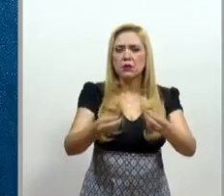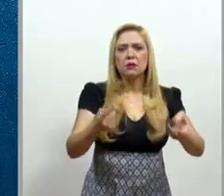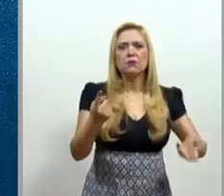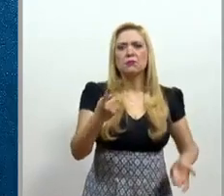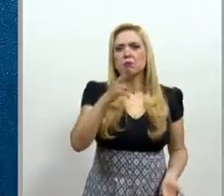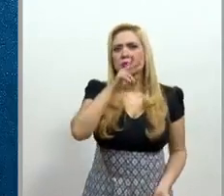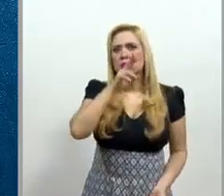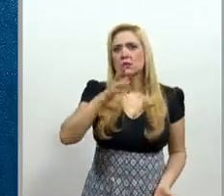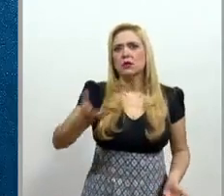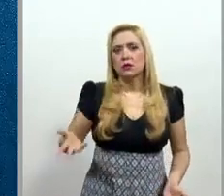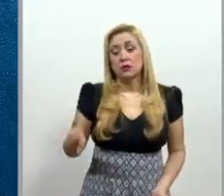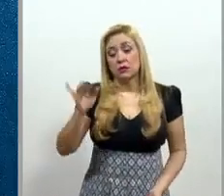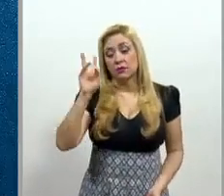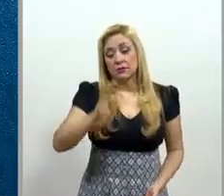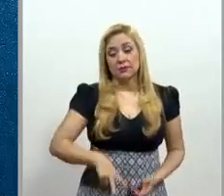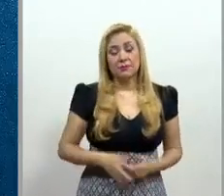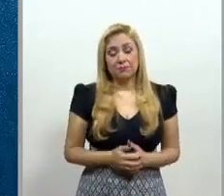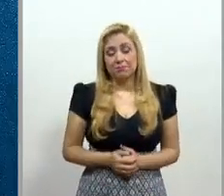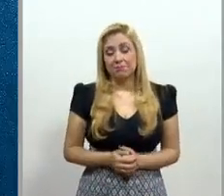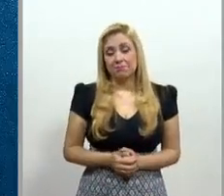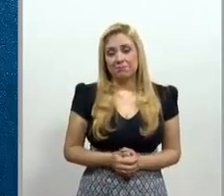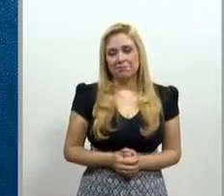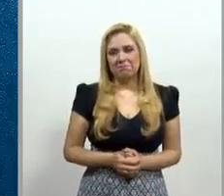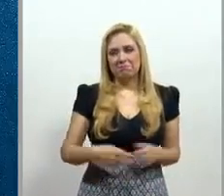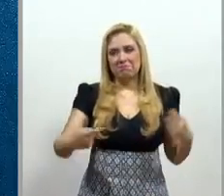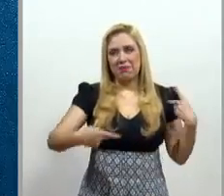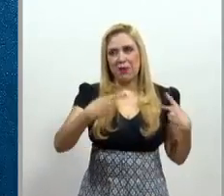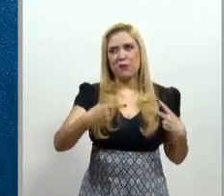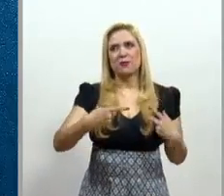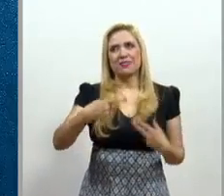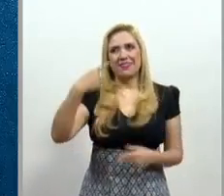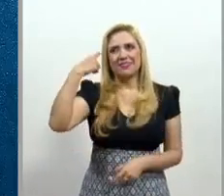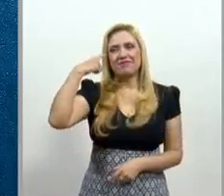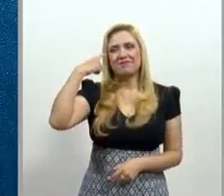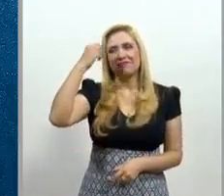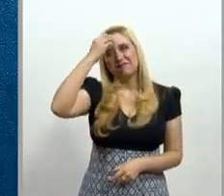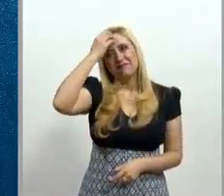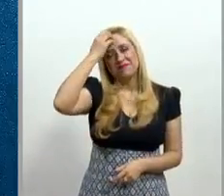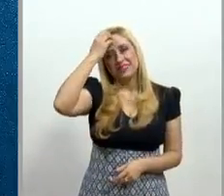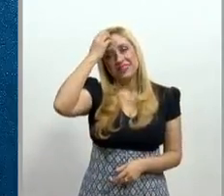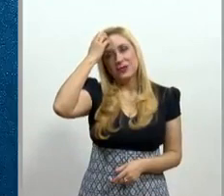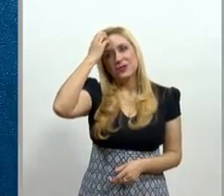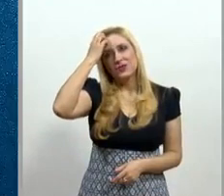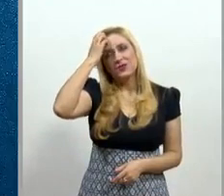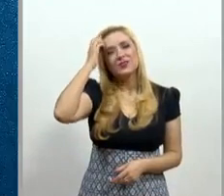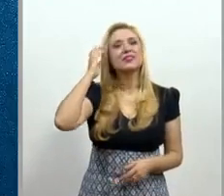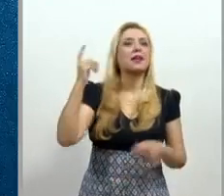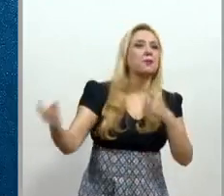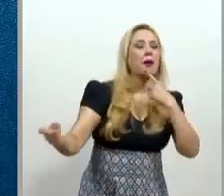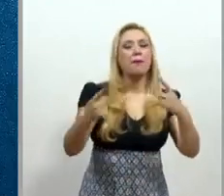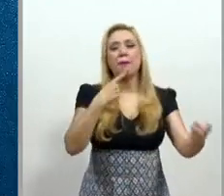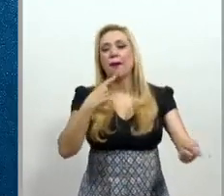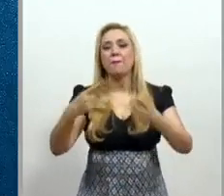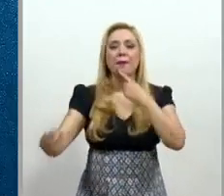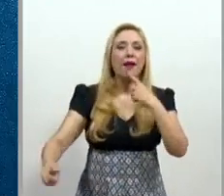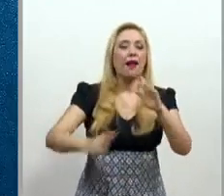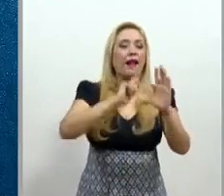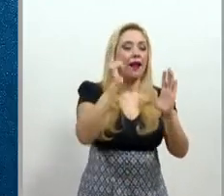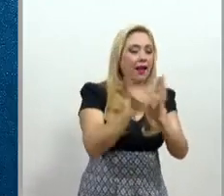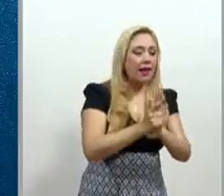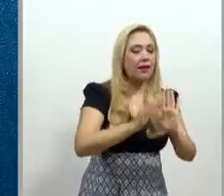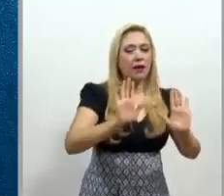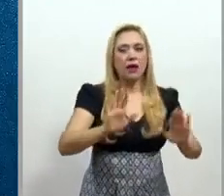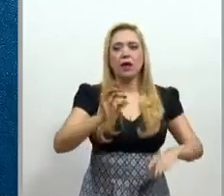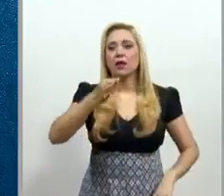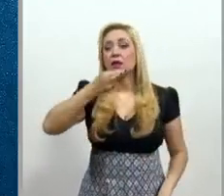Muchas gracias. Esta pregunta es muy especial porque a veces nos centramos mucho en la discusión de los adultos y los niños,